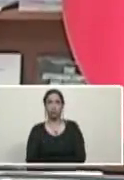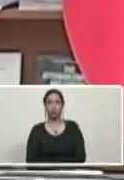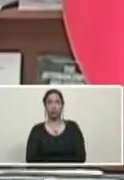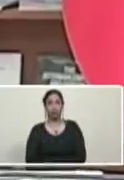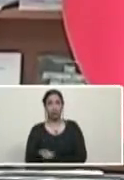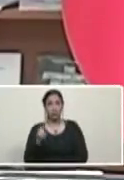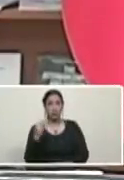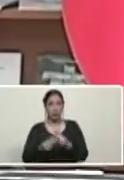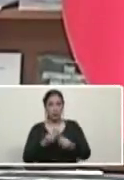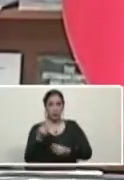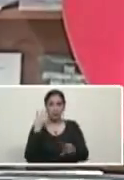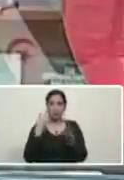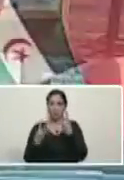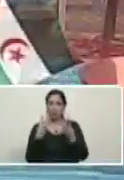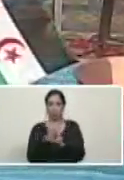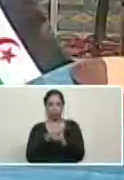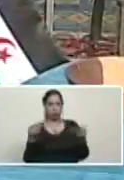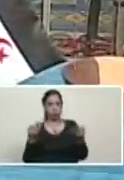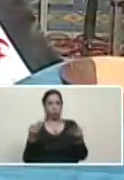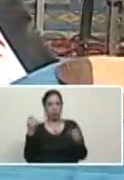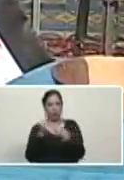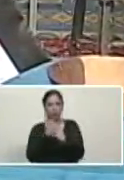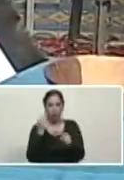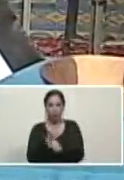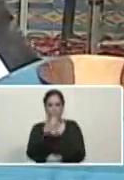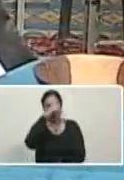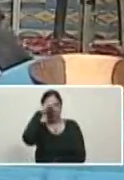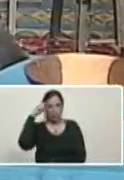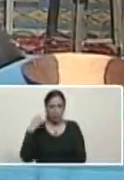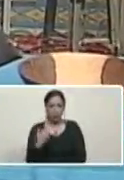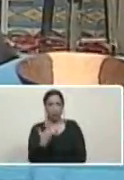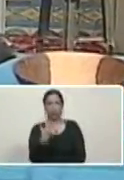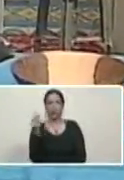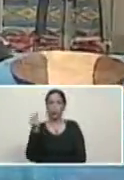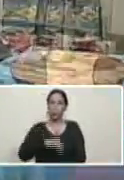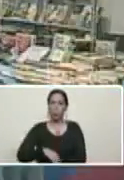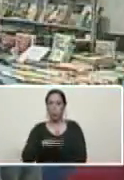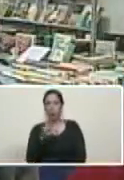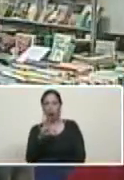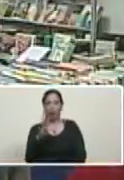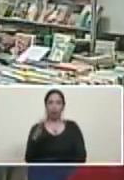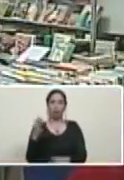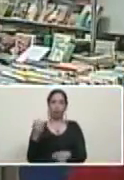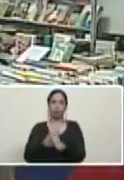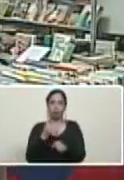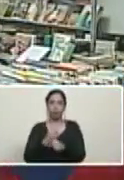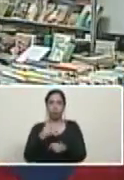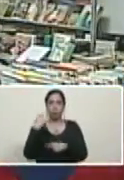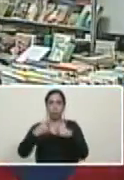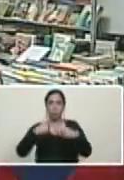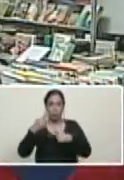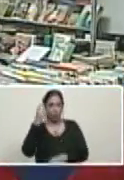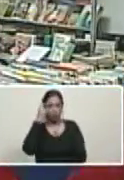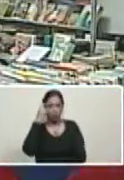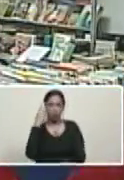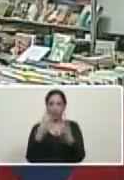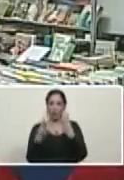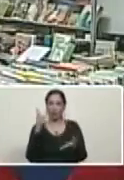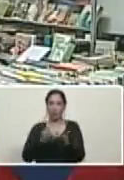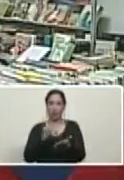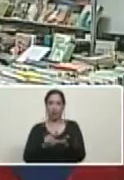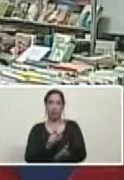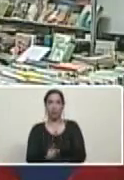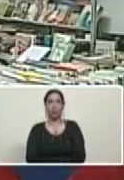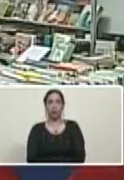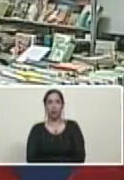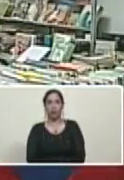digna, han trabajado en forma redoblada, 3, 4, 5 turnos, para que esta sea una feria con libros, con dignidad,